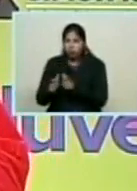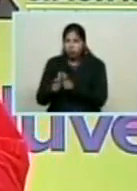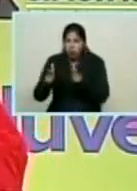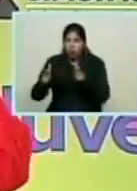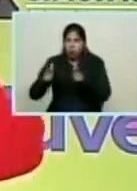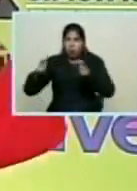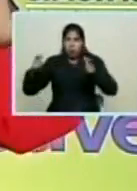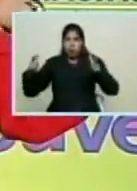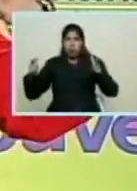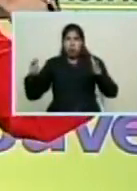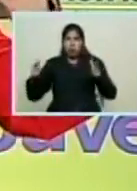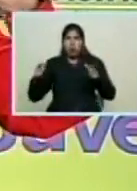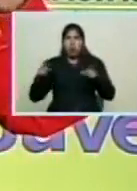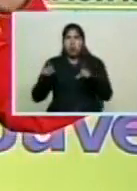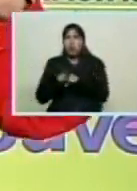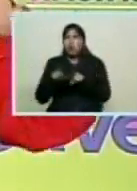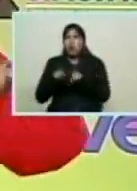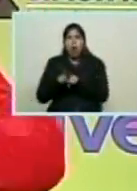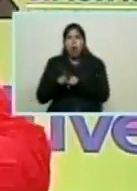expansión, resumen